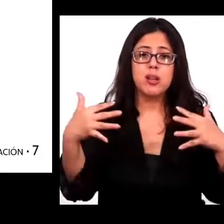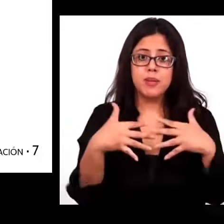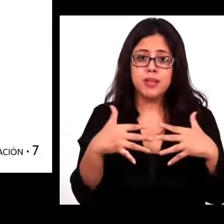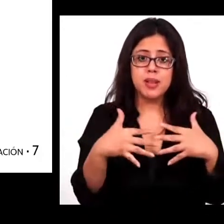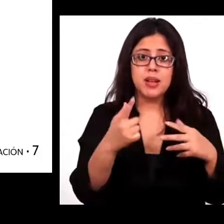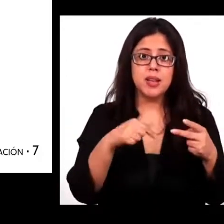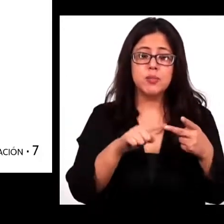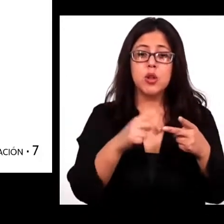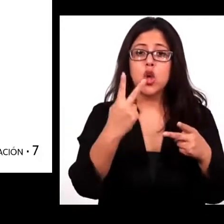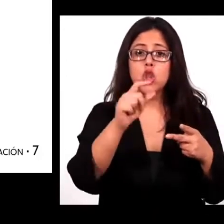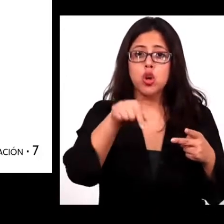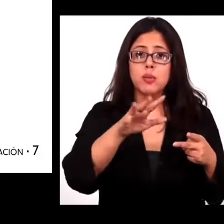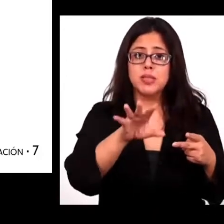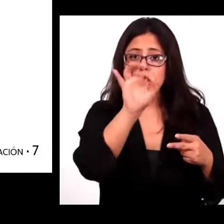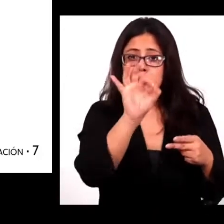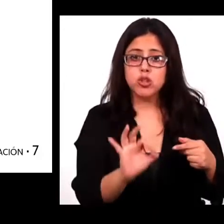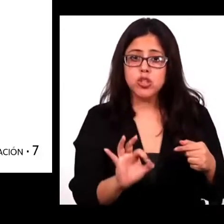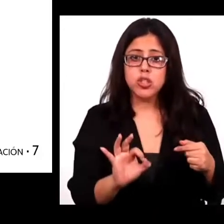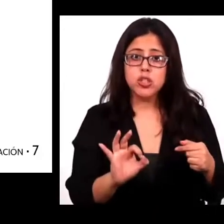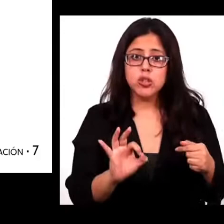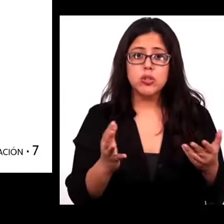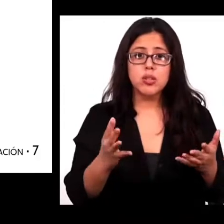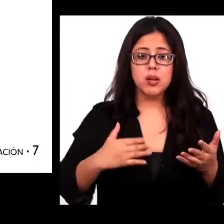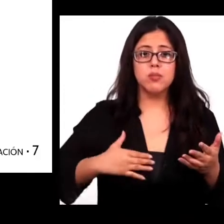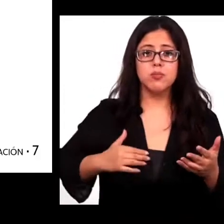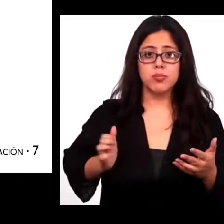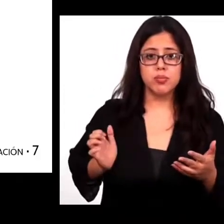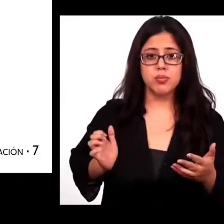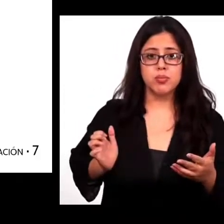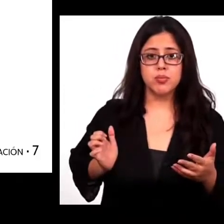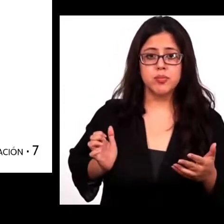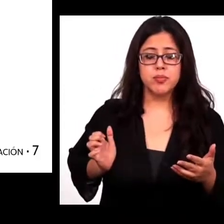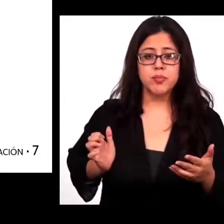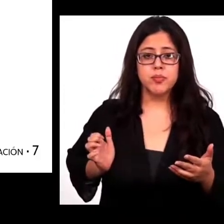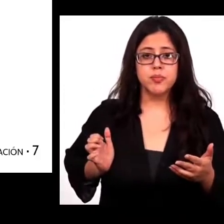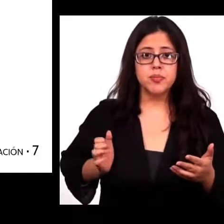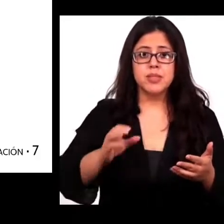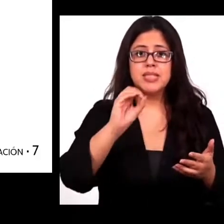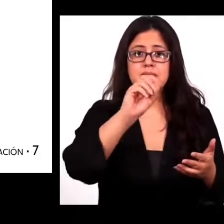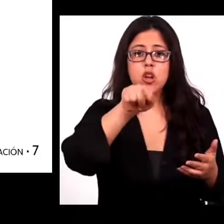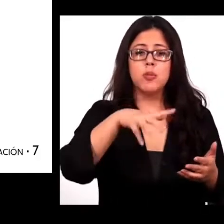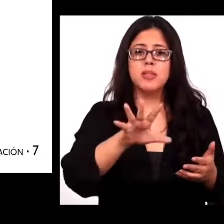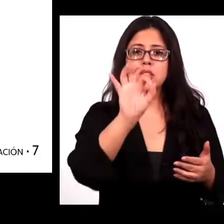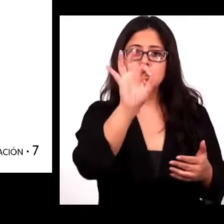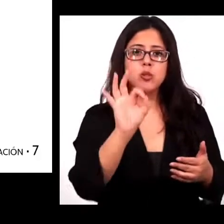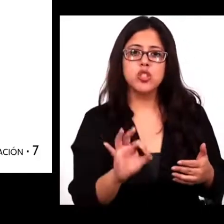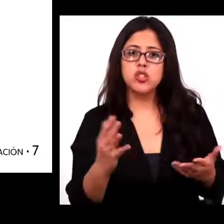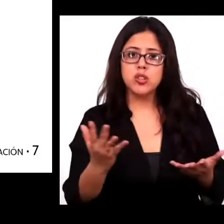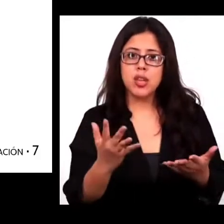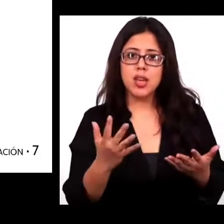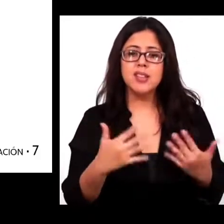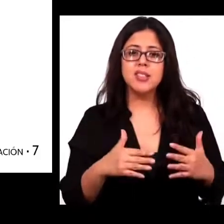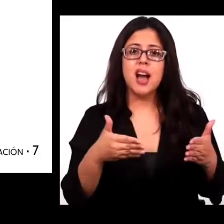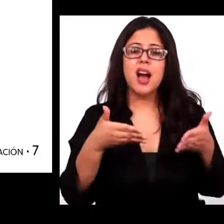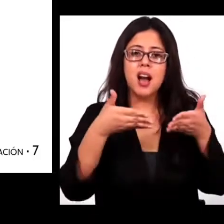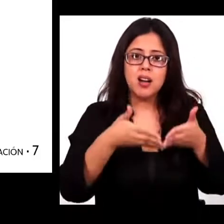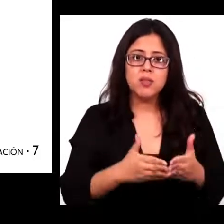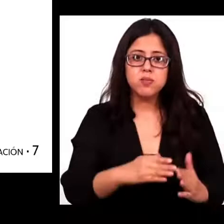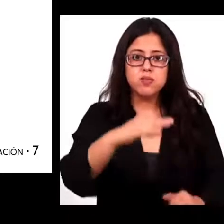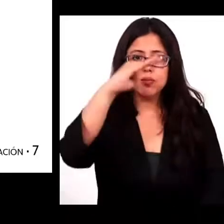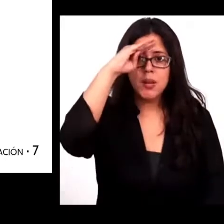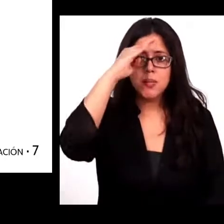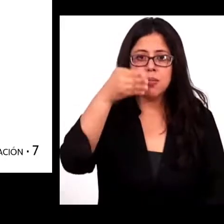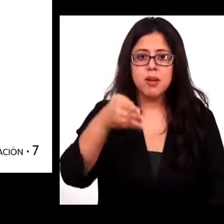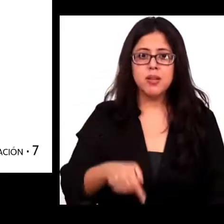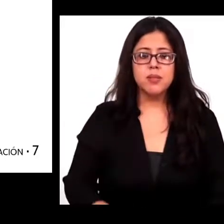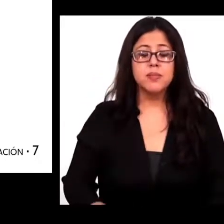un 2,5% a la Policía de Investigaciones de Chile y un 0,5% a la Armada. Respecto